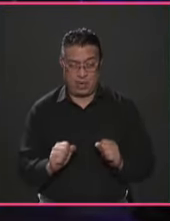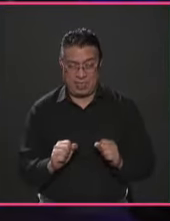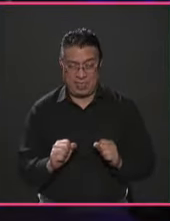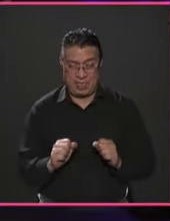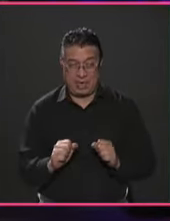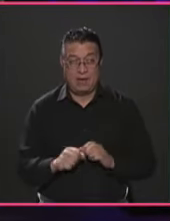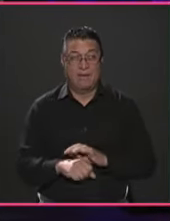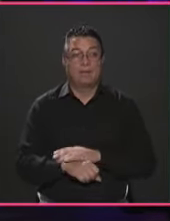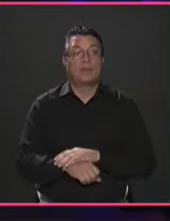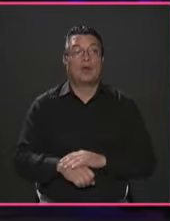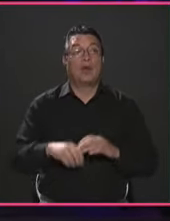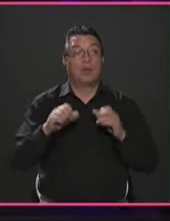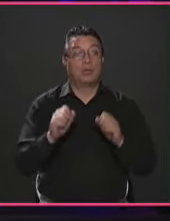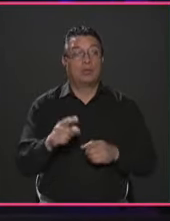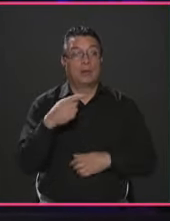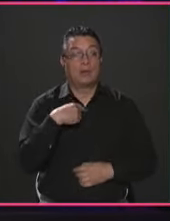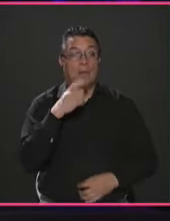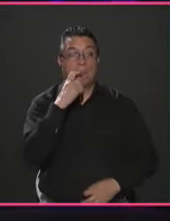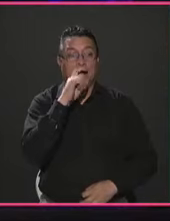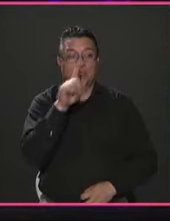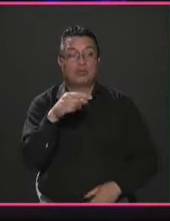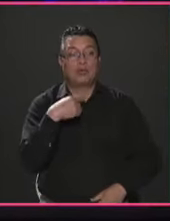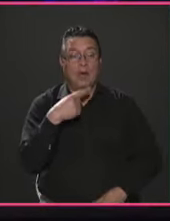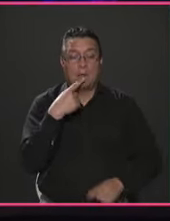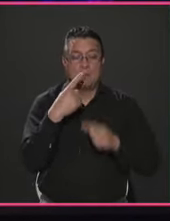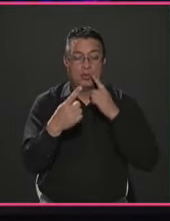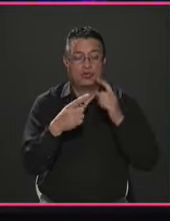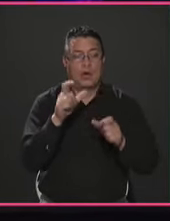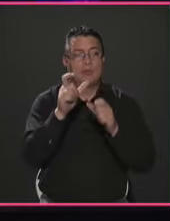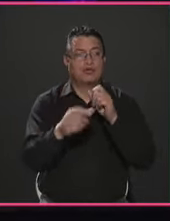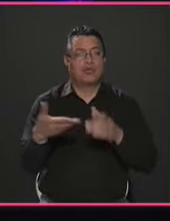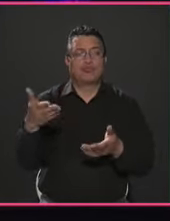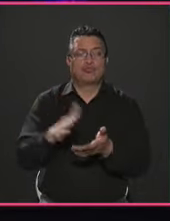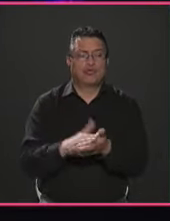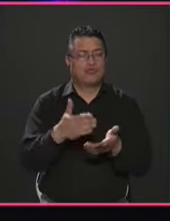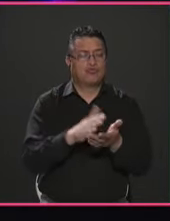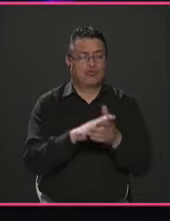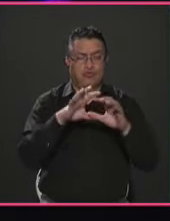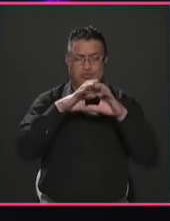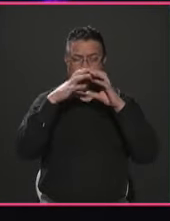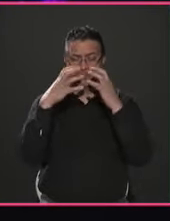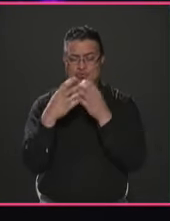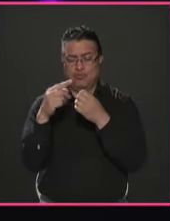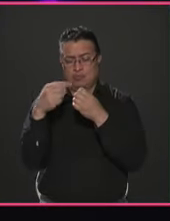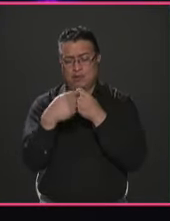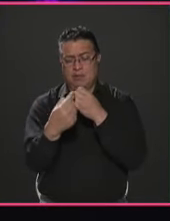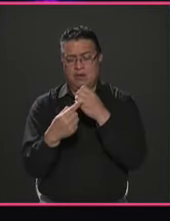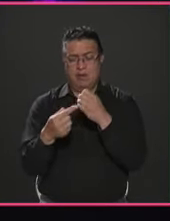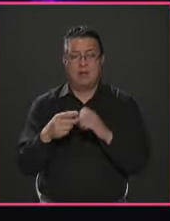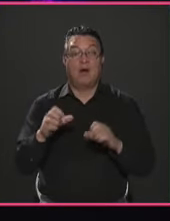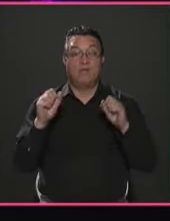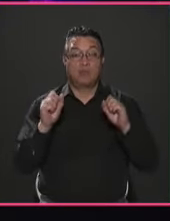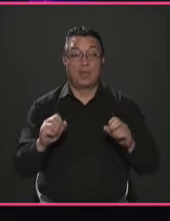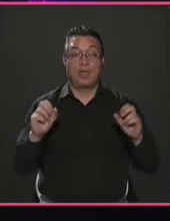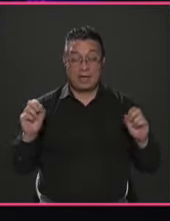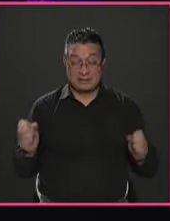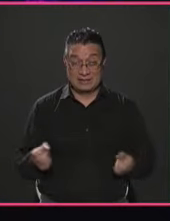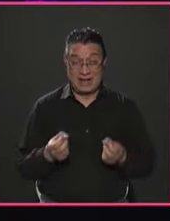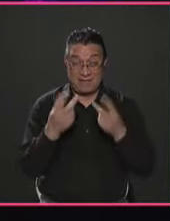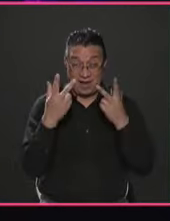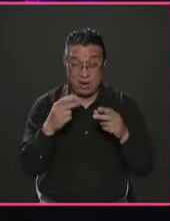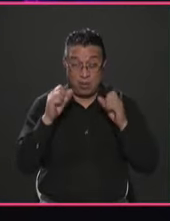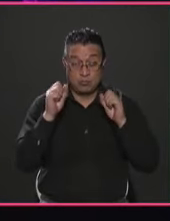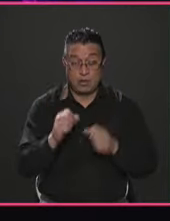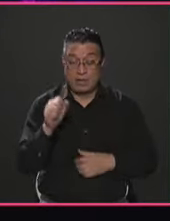que 80 personas muriendo todos los días cada minuto alrededor del mundo pueden salvarlas